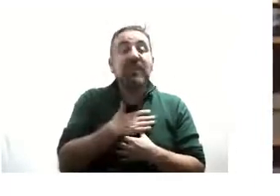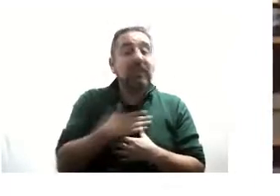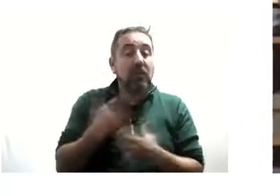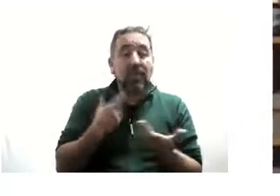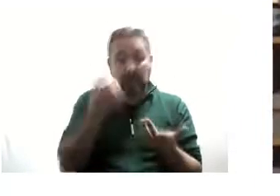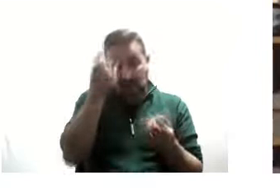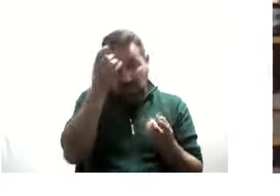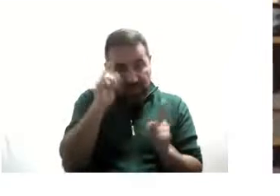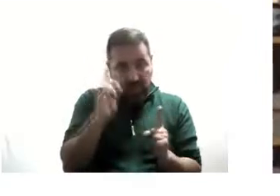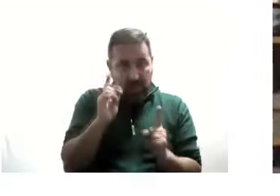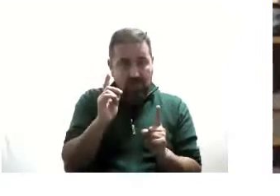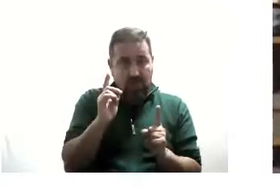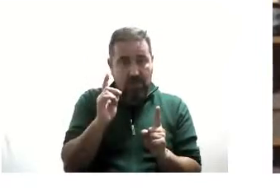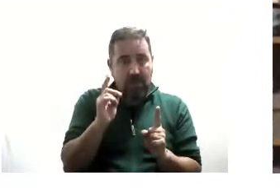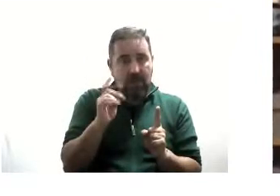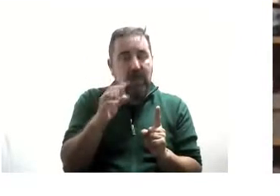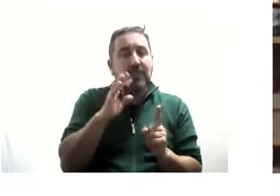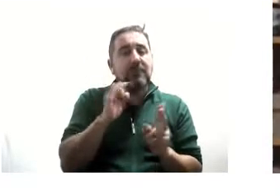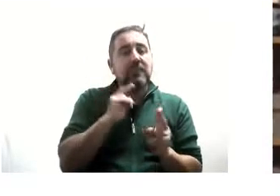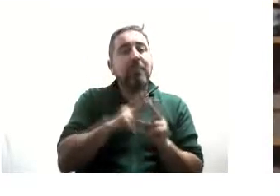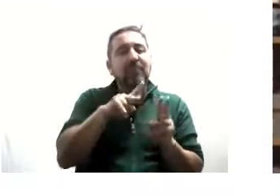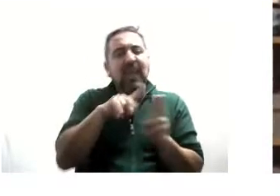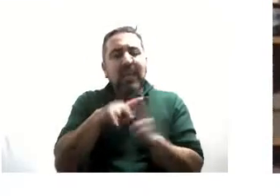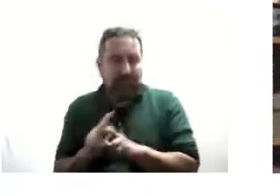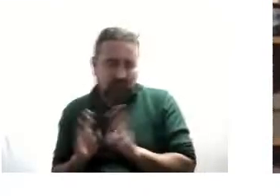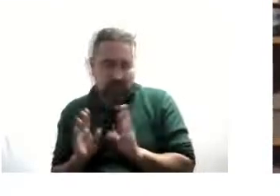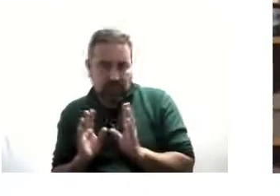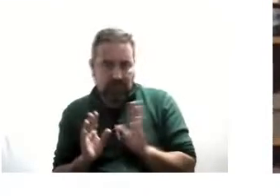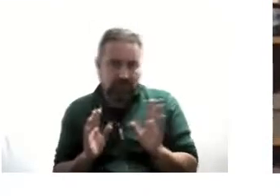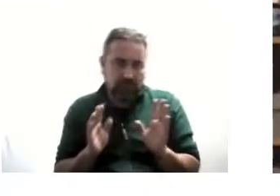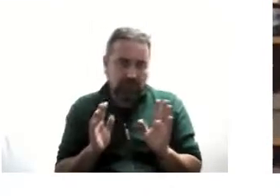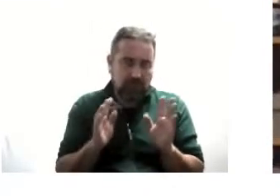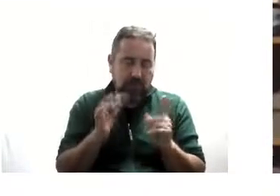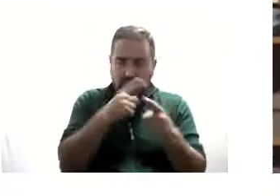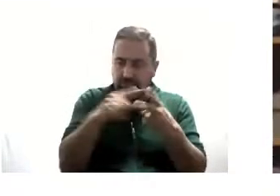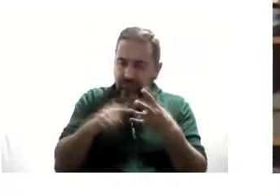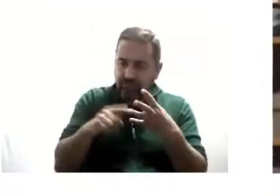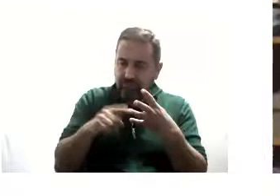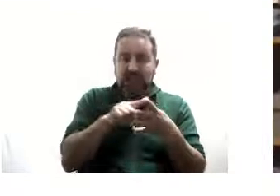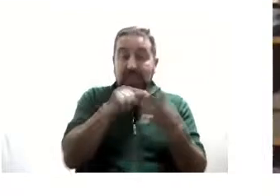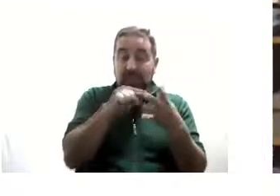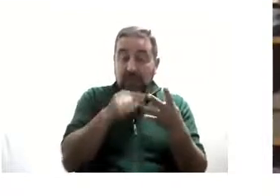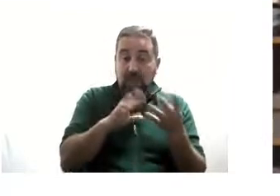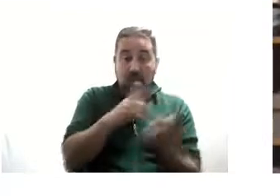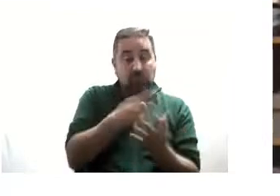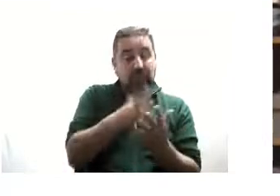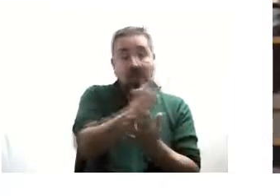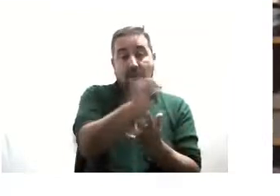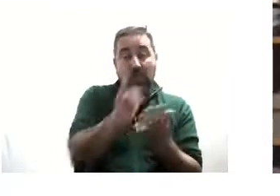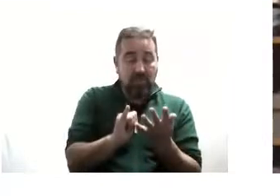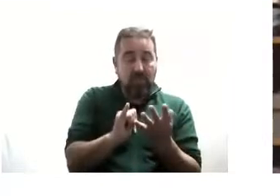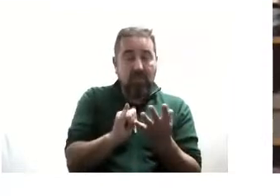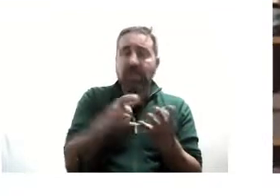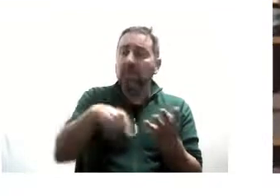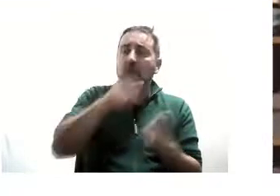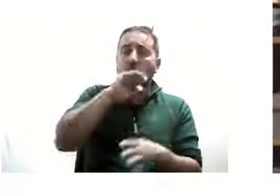idea de que tenemos unas herramientas ahora mismo, y si está indicado utilizar esas herramientas, es decir, si alguien cumple